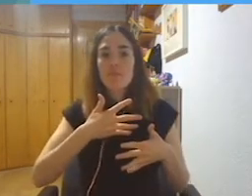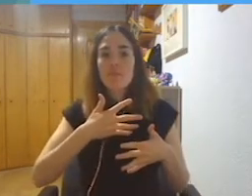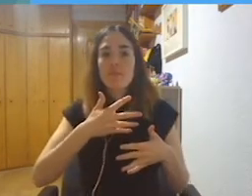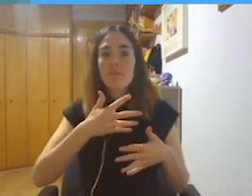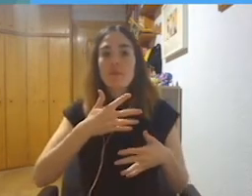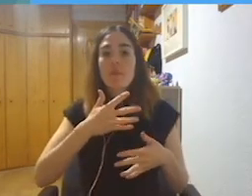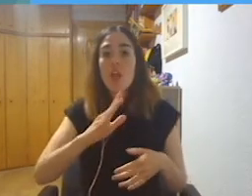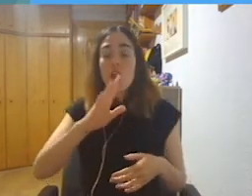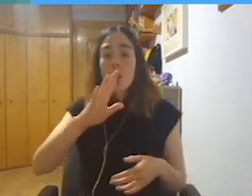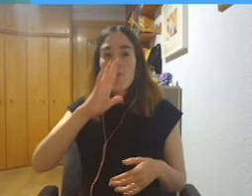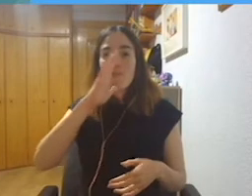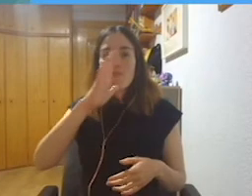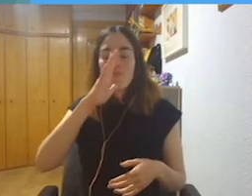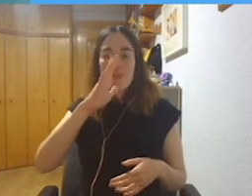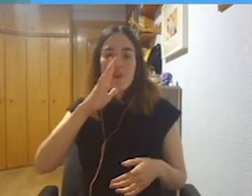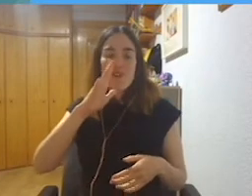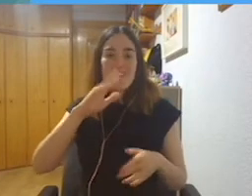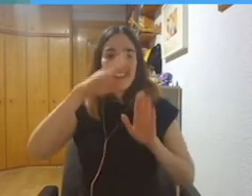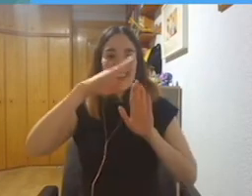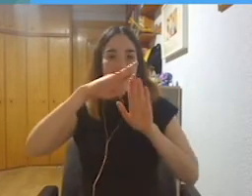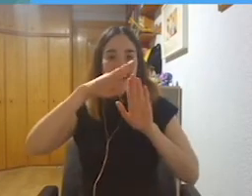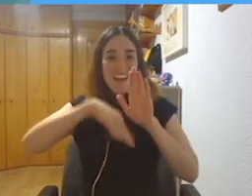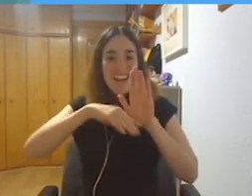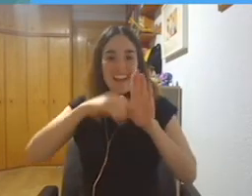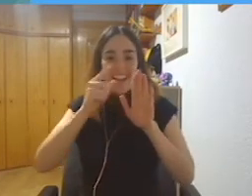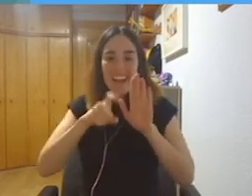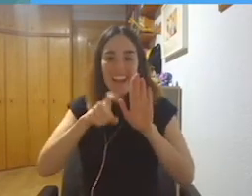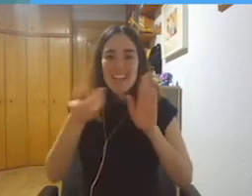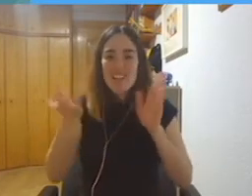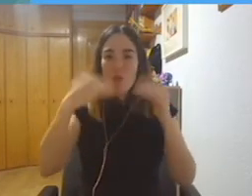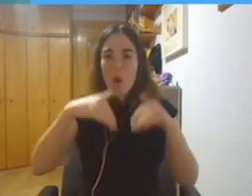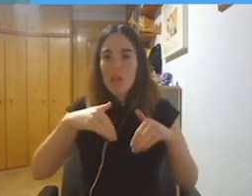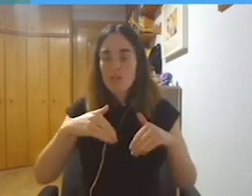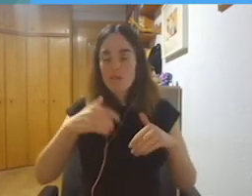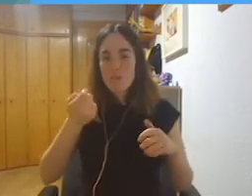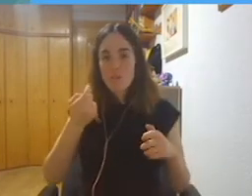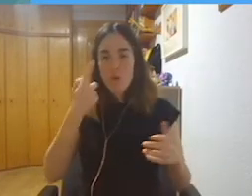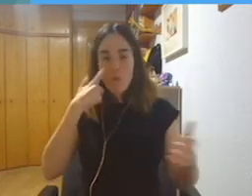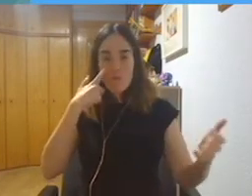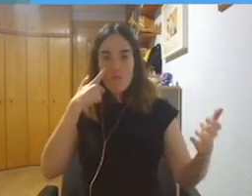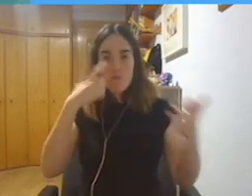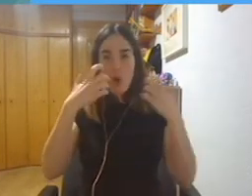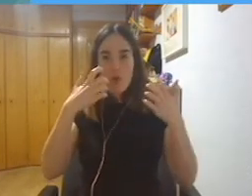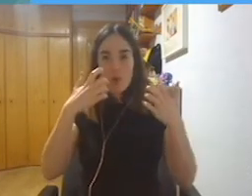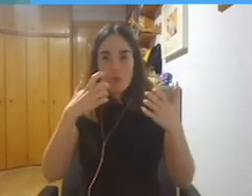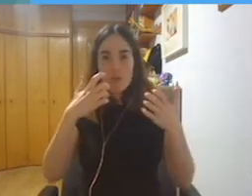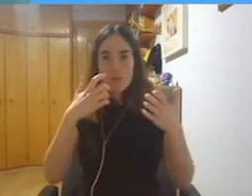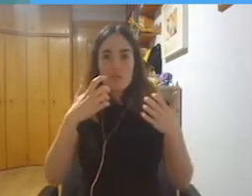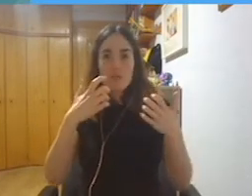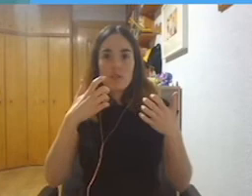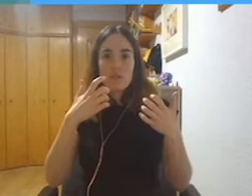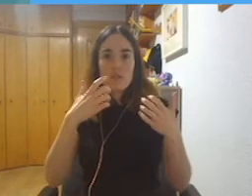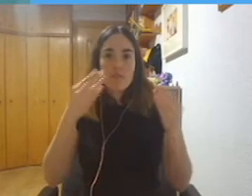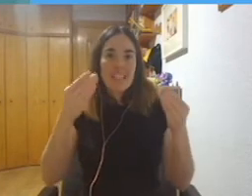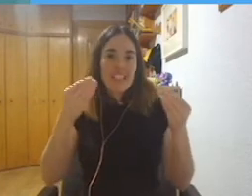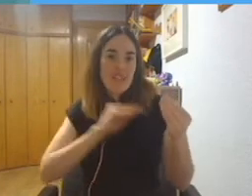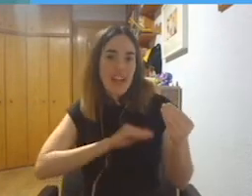canales que no tenían. Llama un poco, bueno, llama bastante la atención, de hecho.